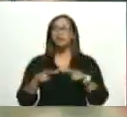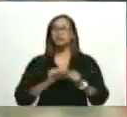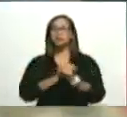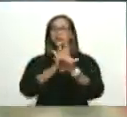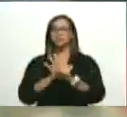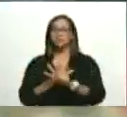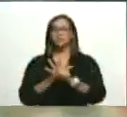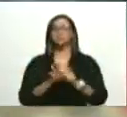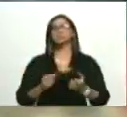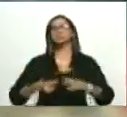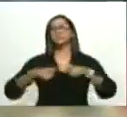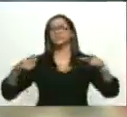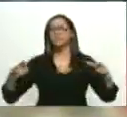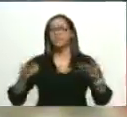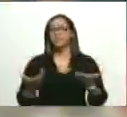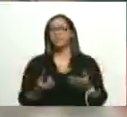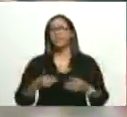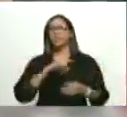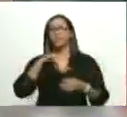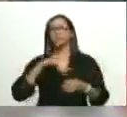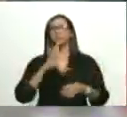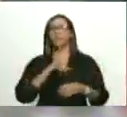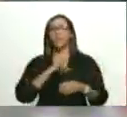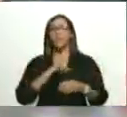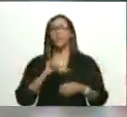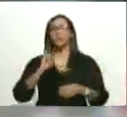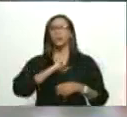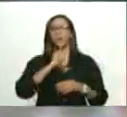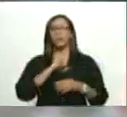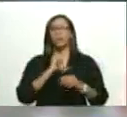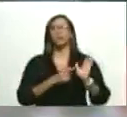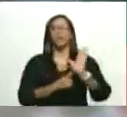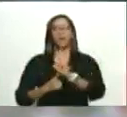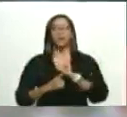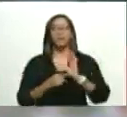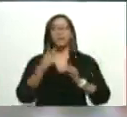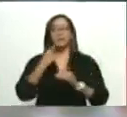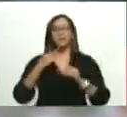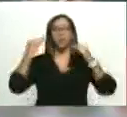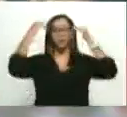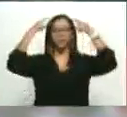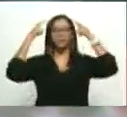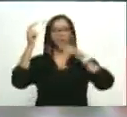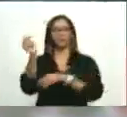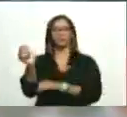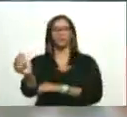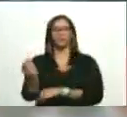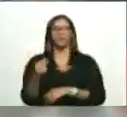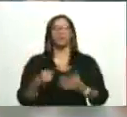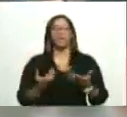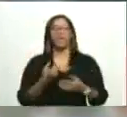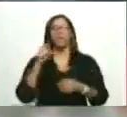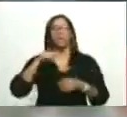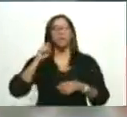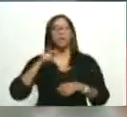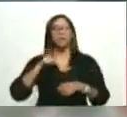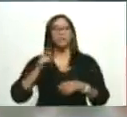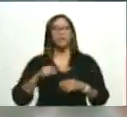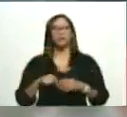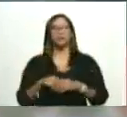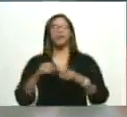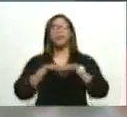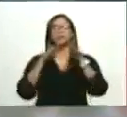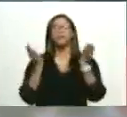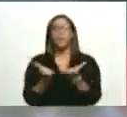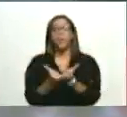pues qué más que volver a nuestras propias raíces, demostrar lo que decía el comandante Chávez, ¿no? Que otro mundo era necesario y que ese mundo es